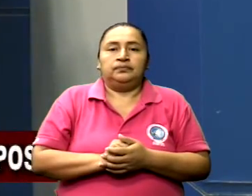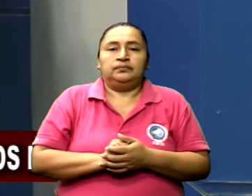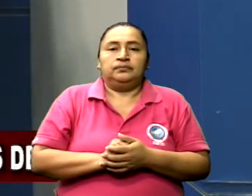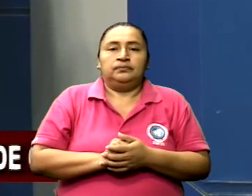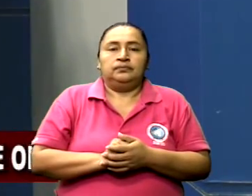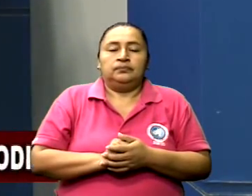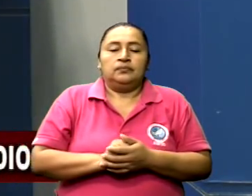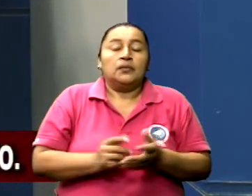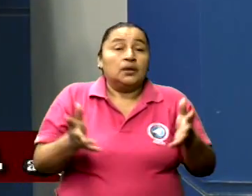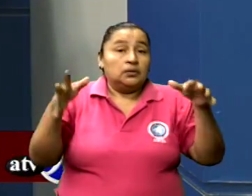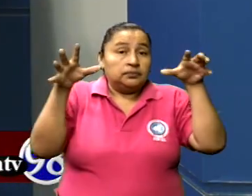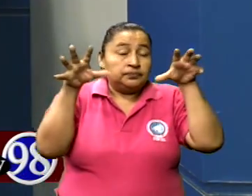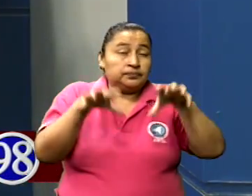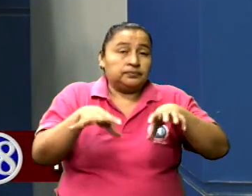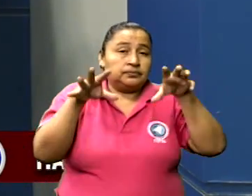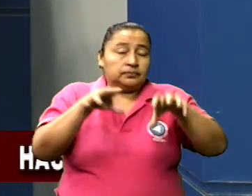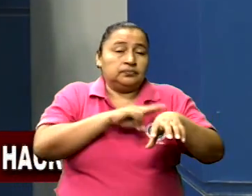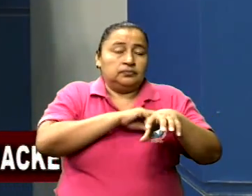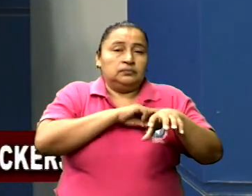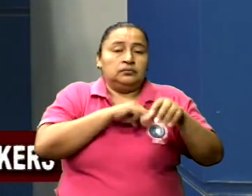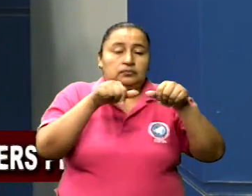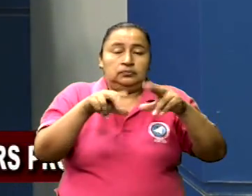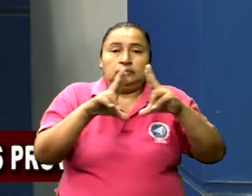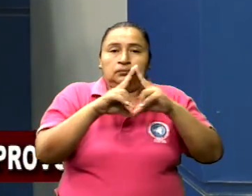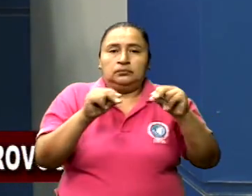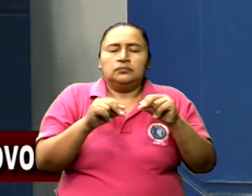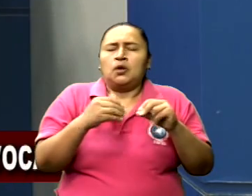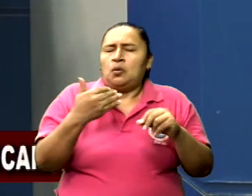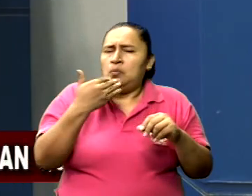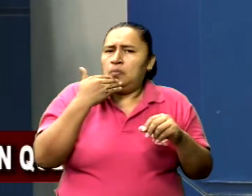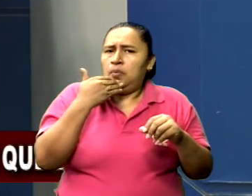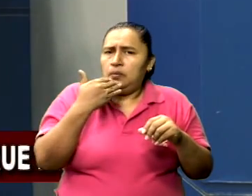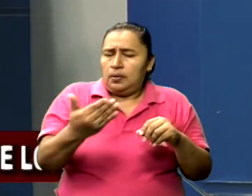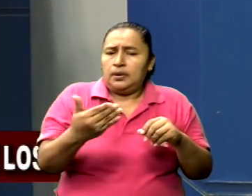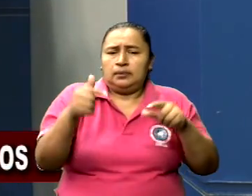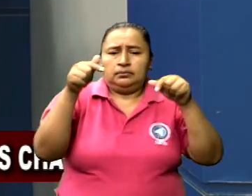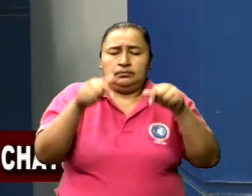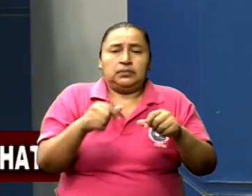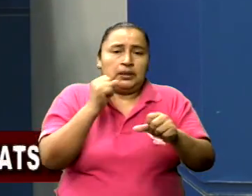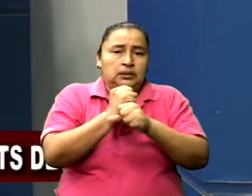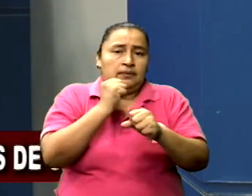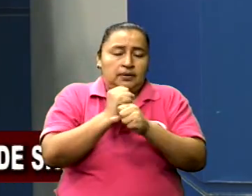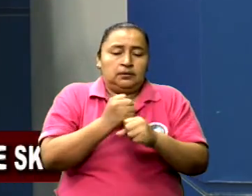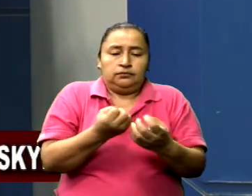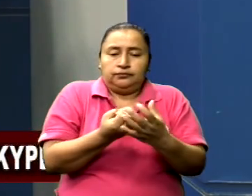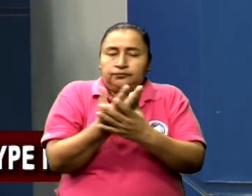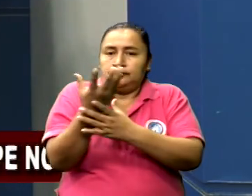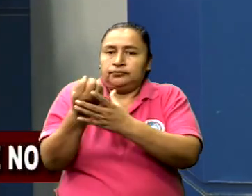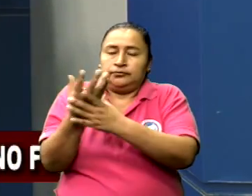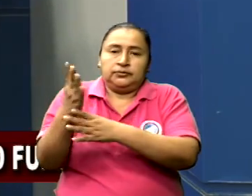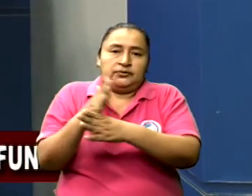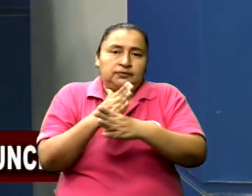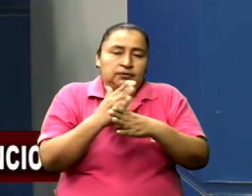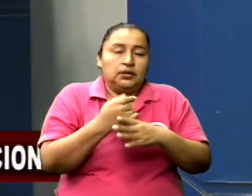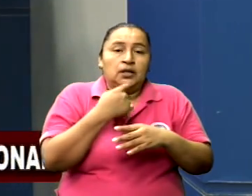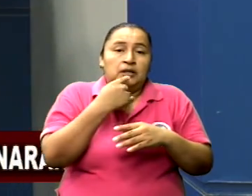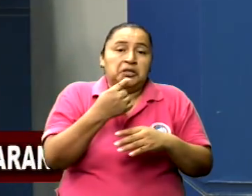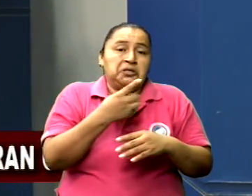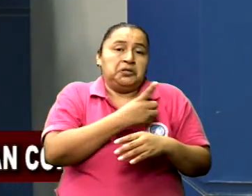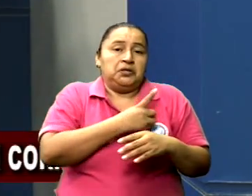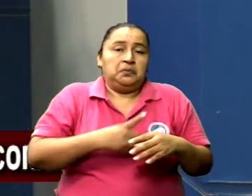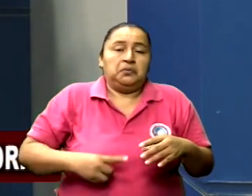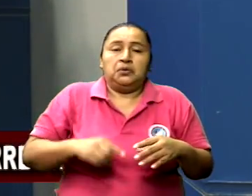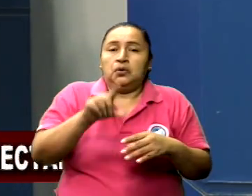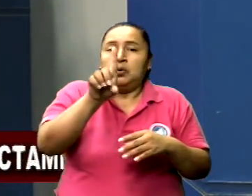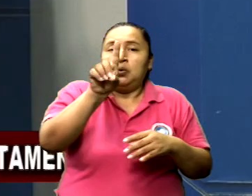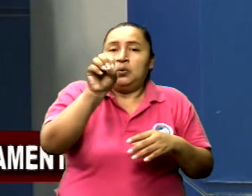Las lluvias que han caído en el territorio nacional son beneficiosas para los productores de distintos rubros, valoró el diputado